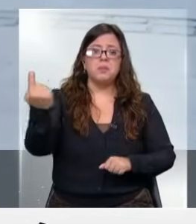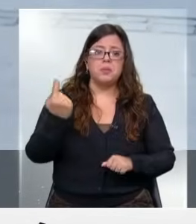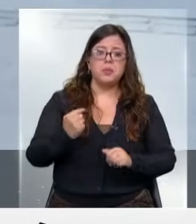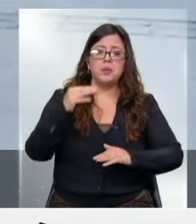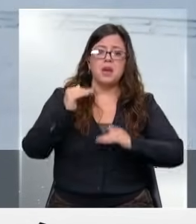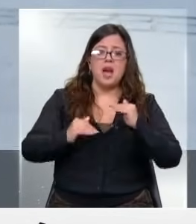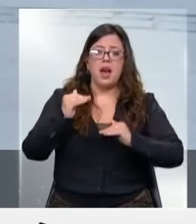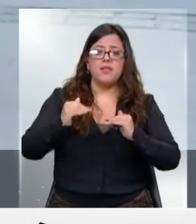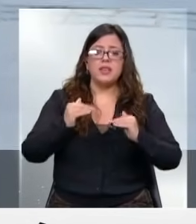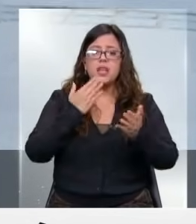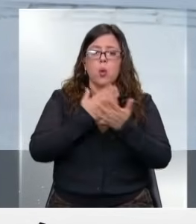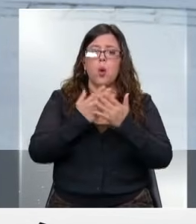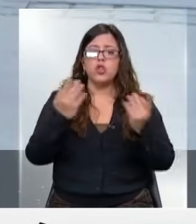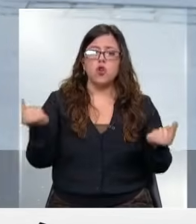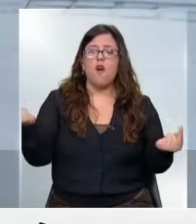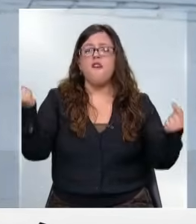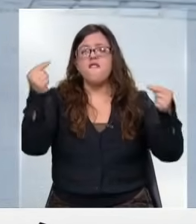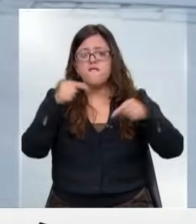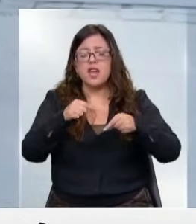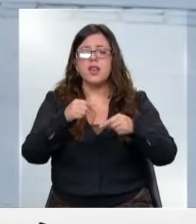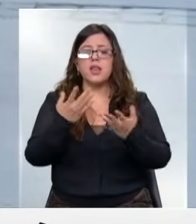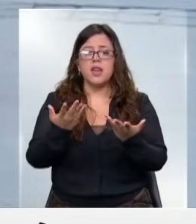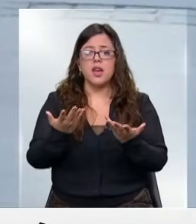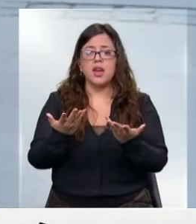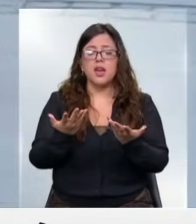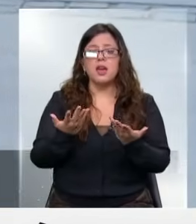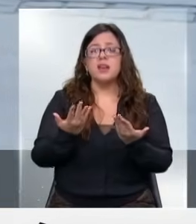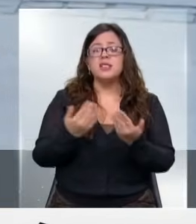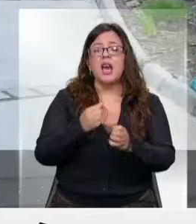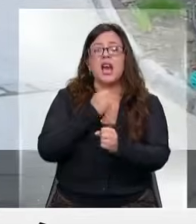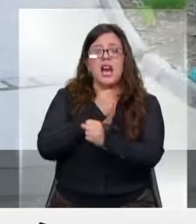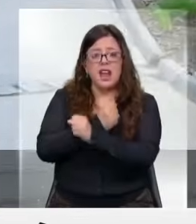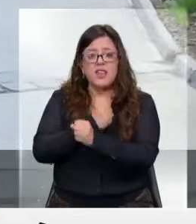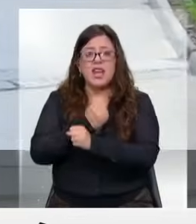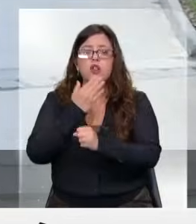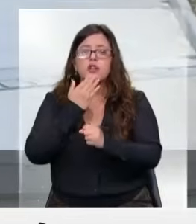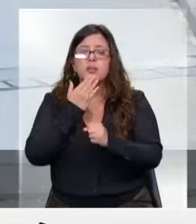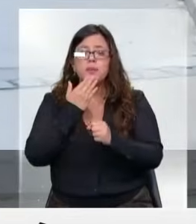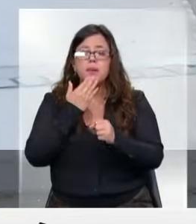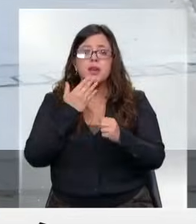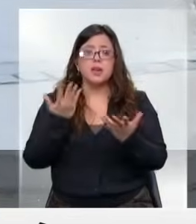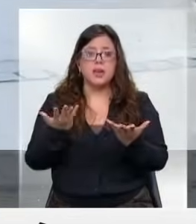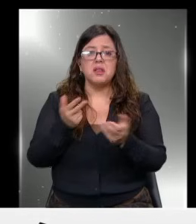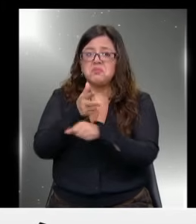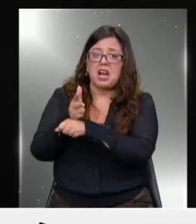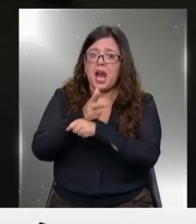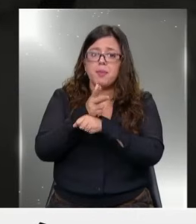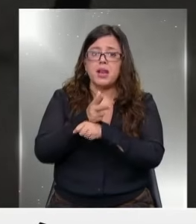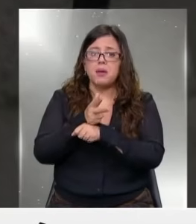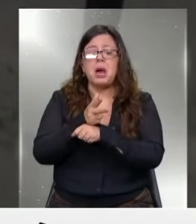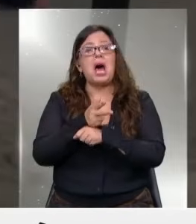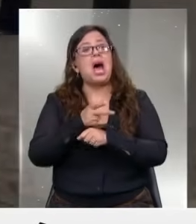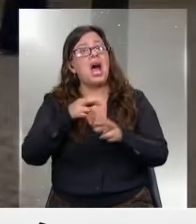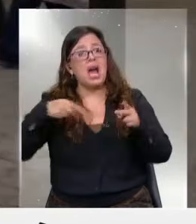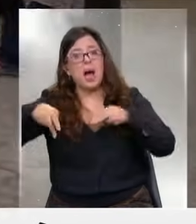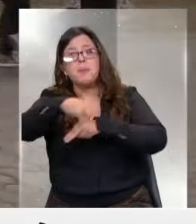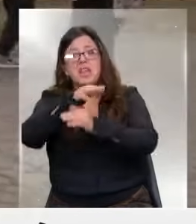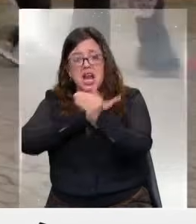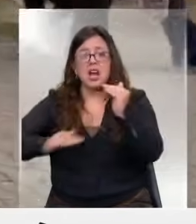caso donde teníamos carabineros, las cámaras. Oye, sale a caminar dentro del condominio. Sí. Bueno, caballero, le agradezco su tiempo.